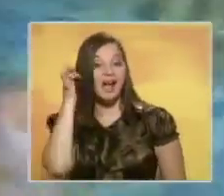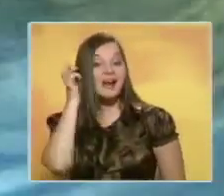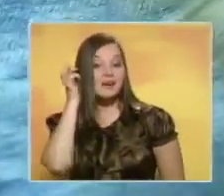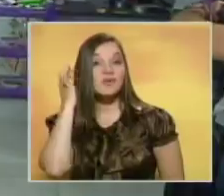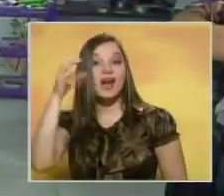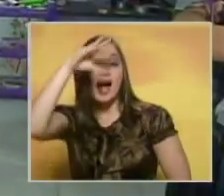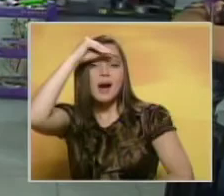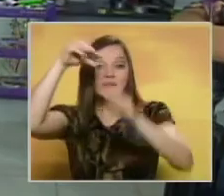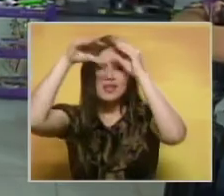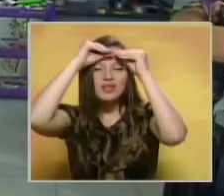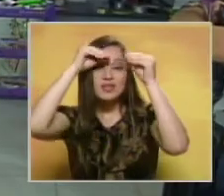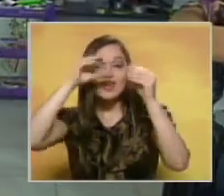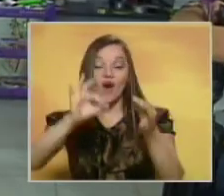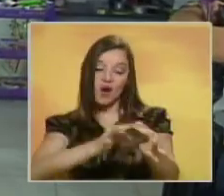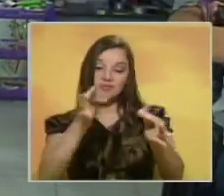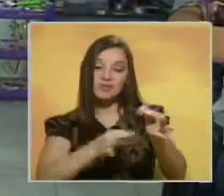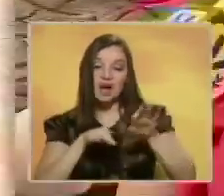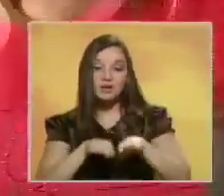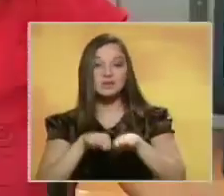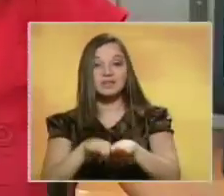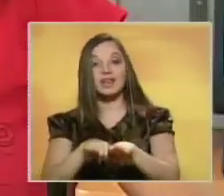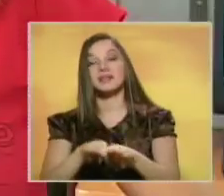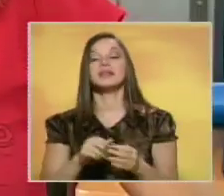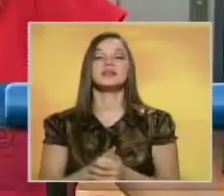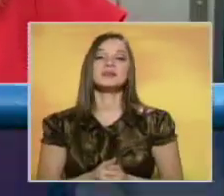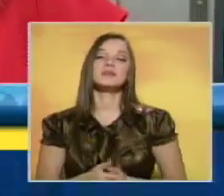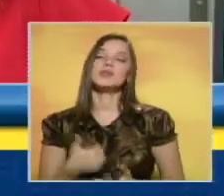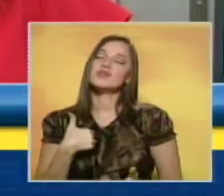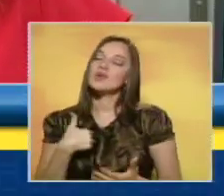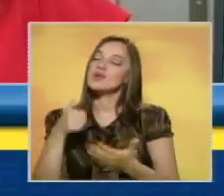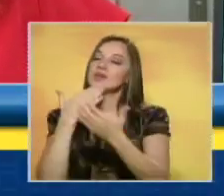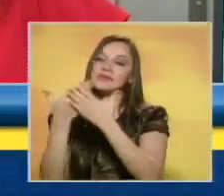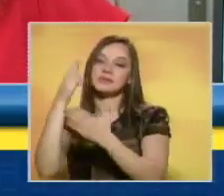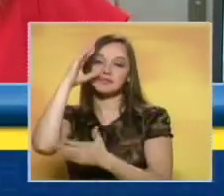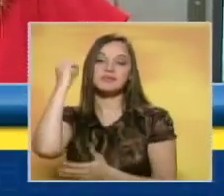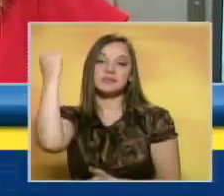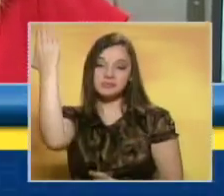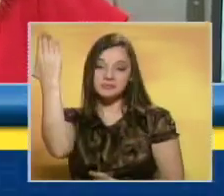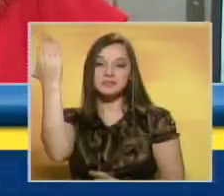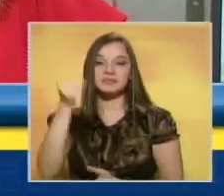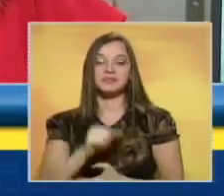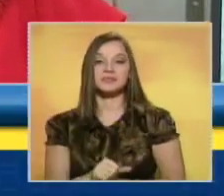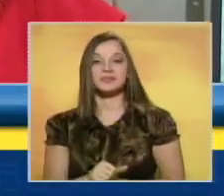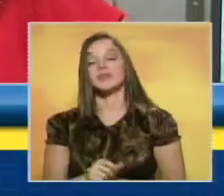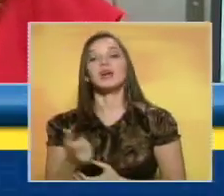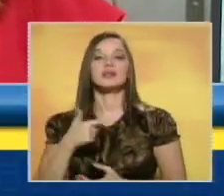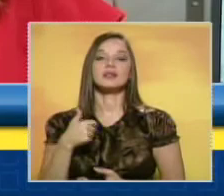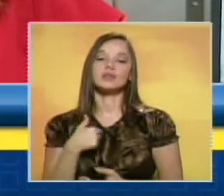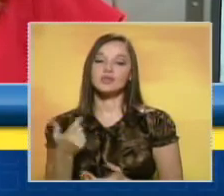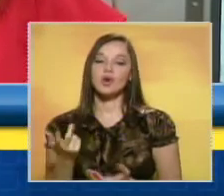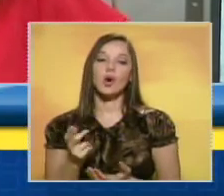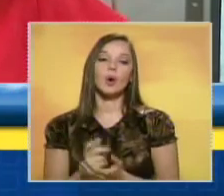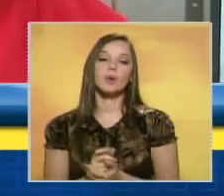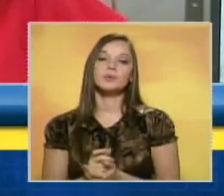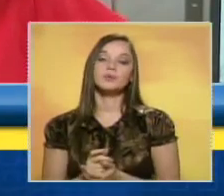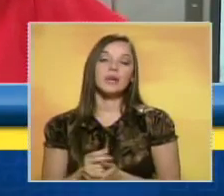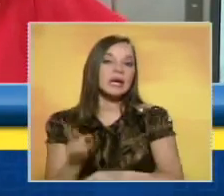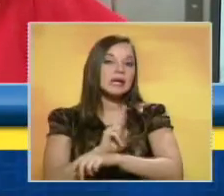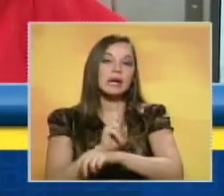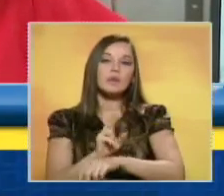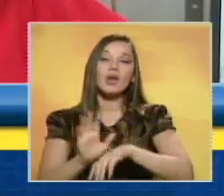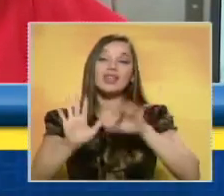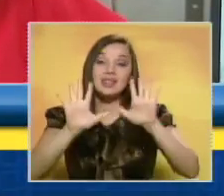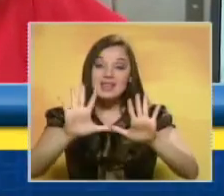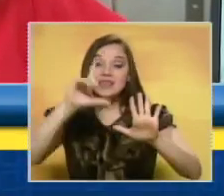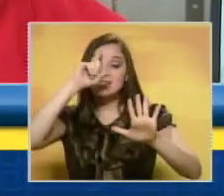aprendió a coser y maneja una quincalla. Doy gracias a Dios de haber acudido en su momento, ¿no? Aunque pasaron 10